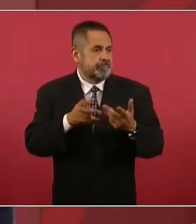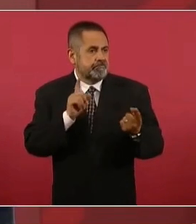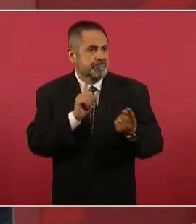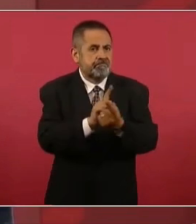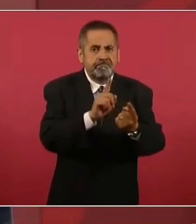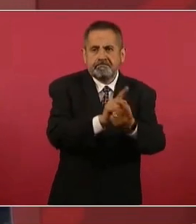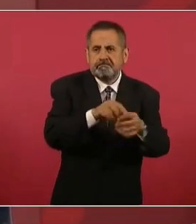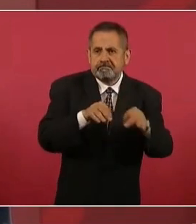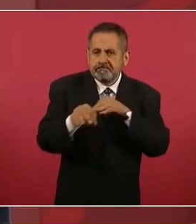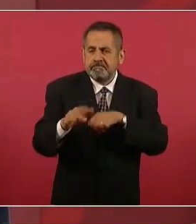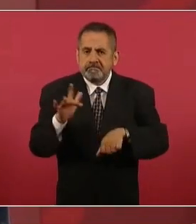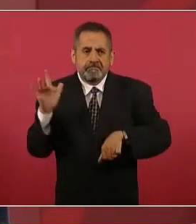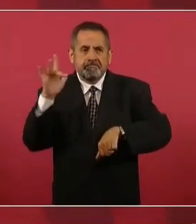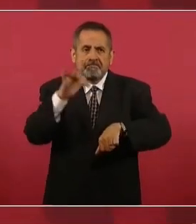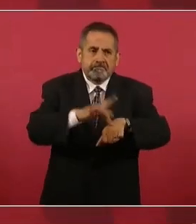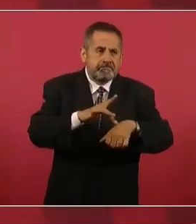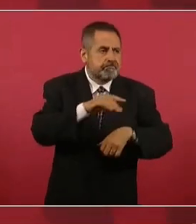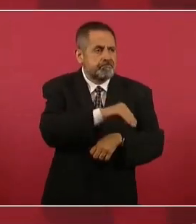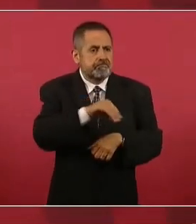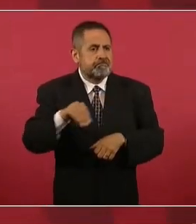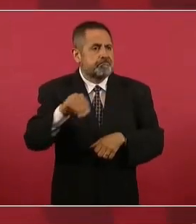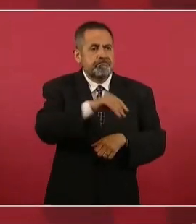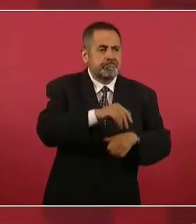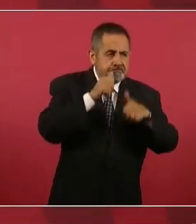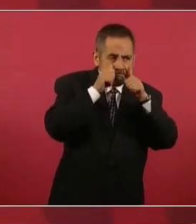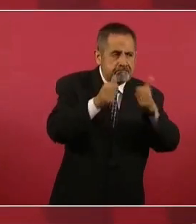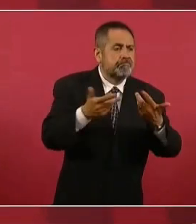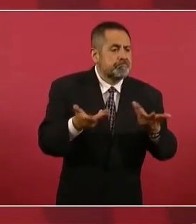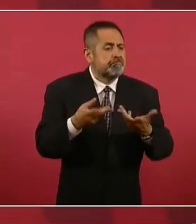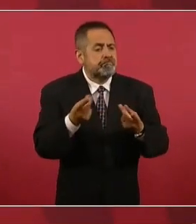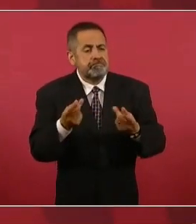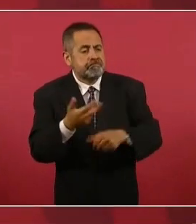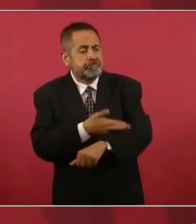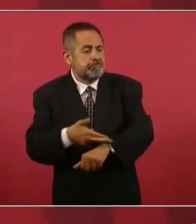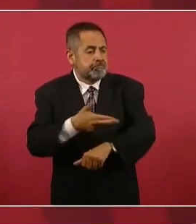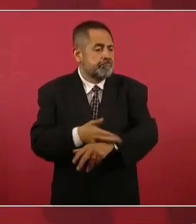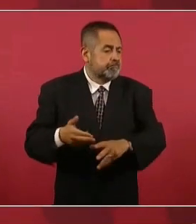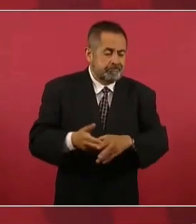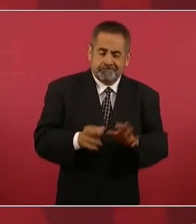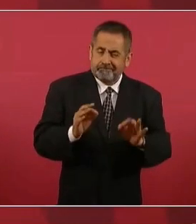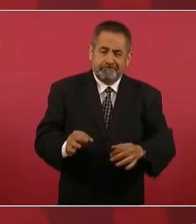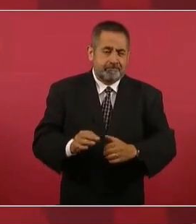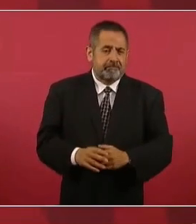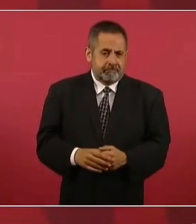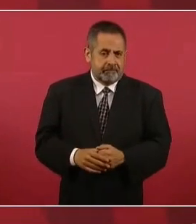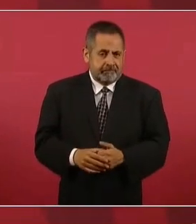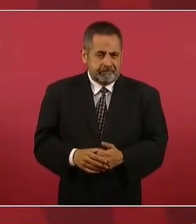También ya se logró el que